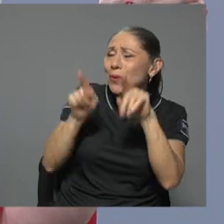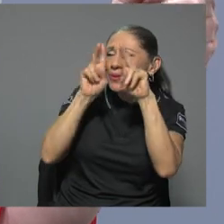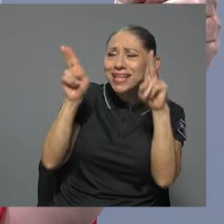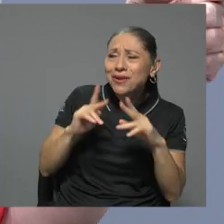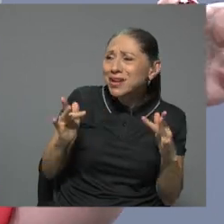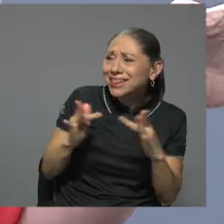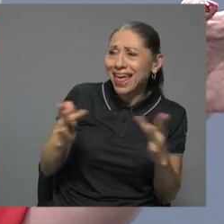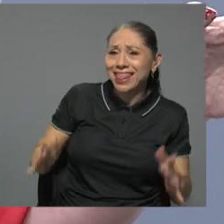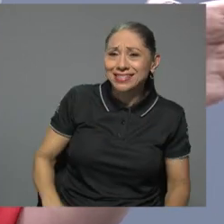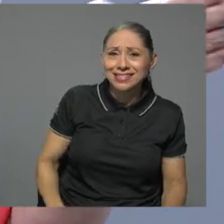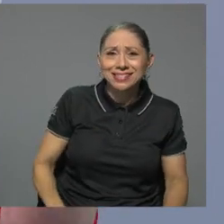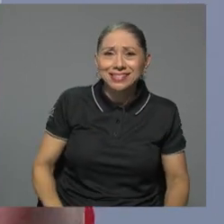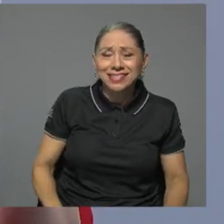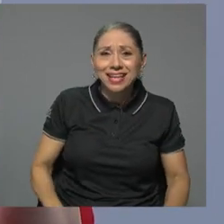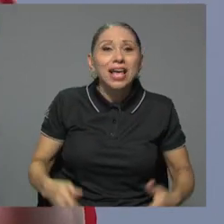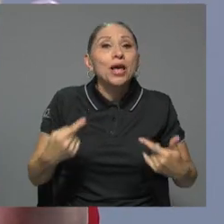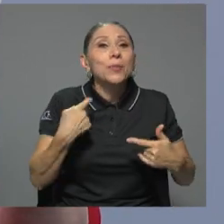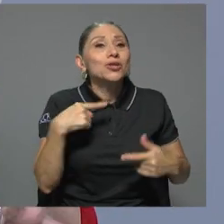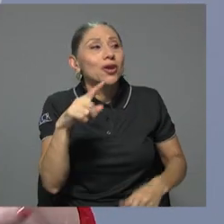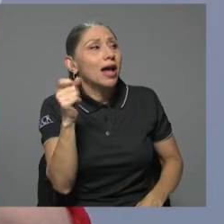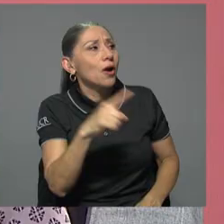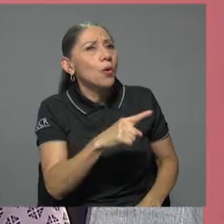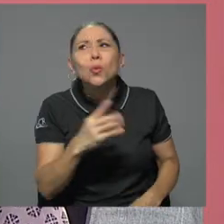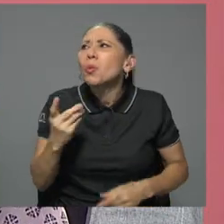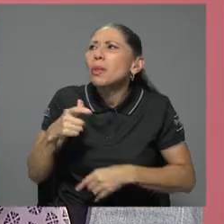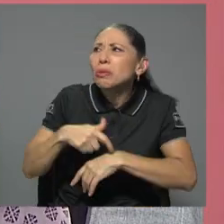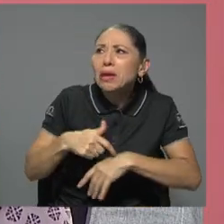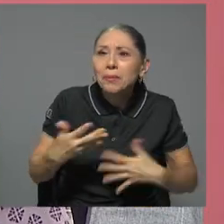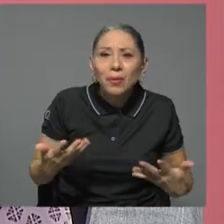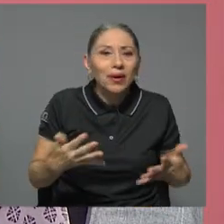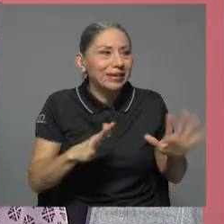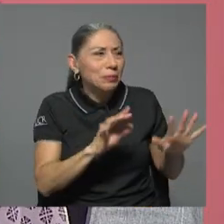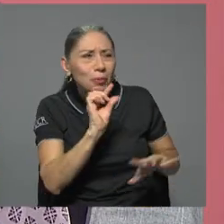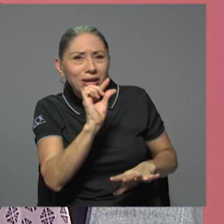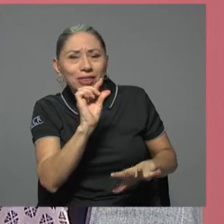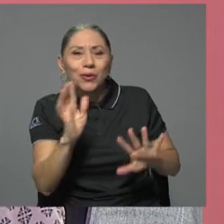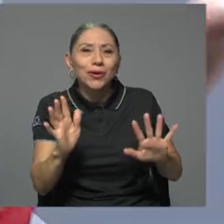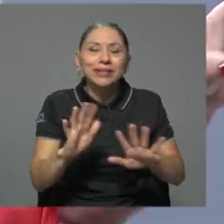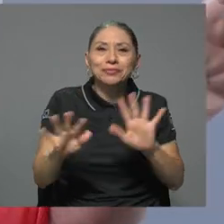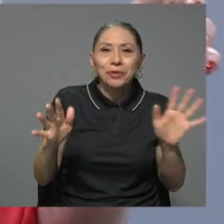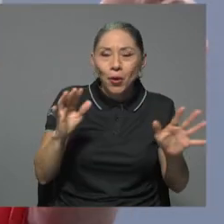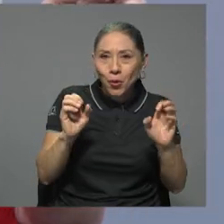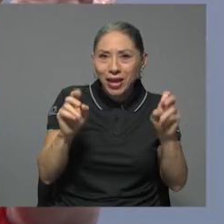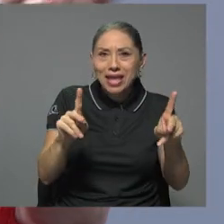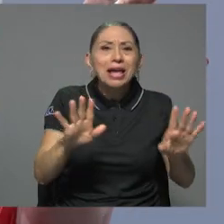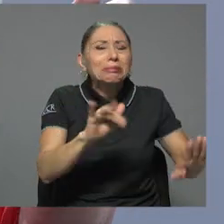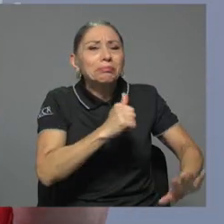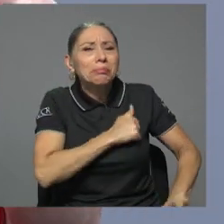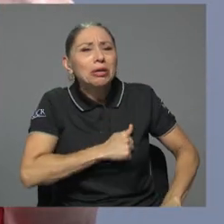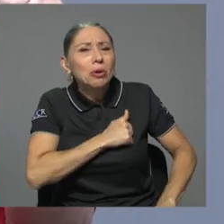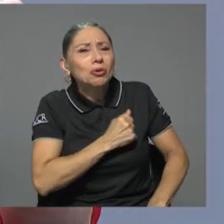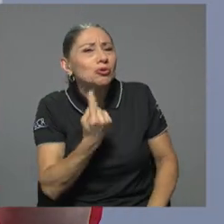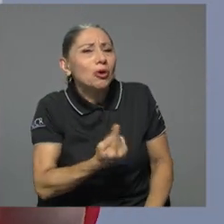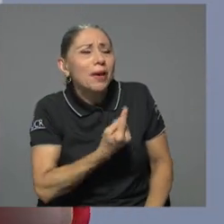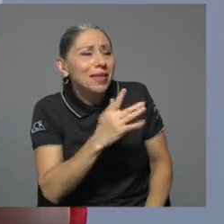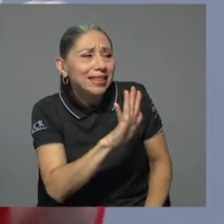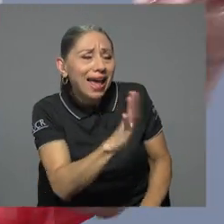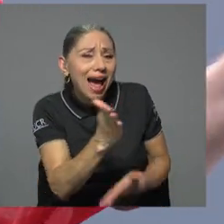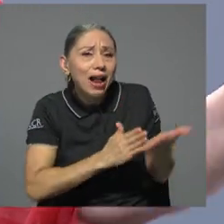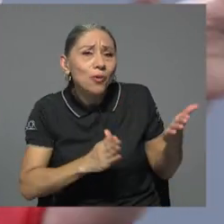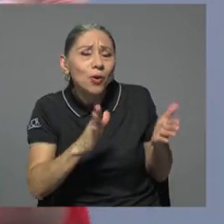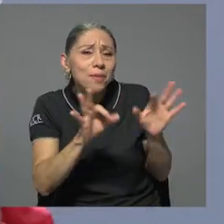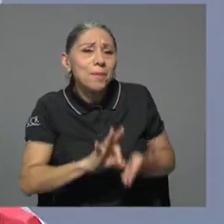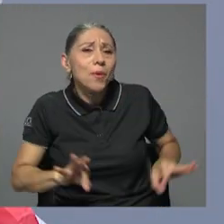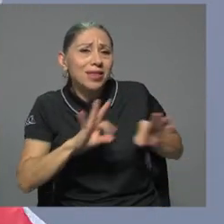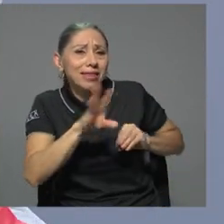pregunta nos queda muy poquito que calcinó que nada más perdón nada más porque es algo importantísimo